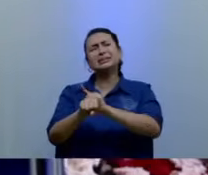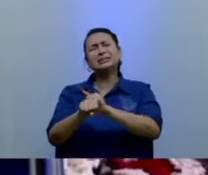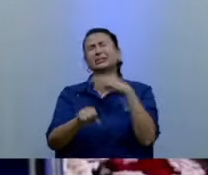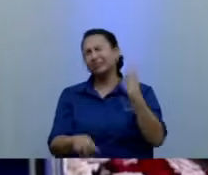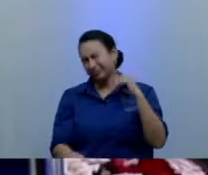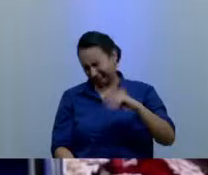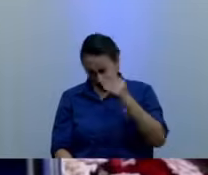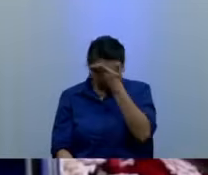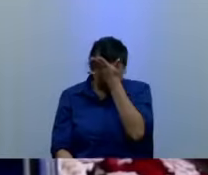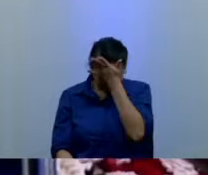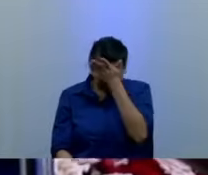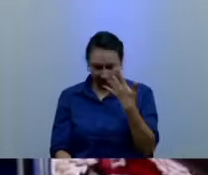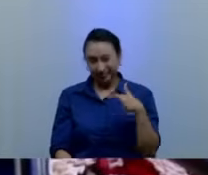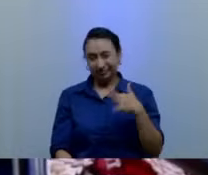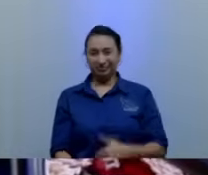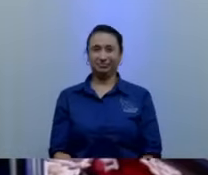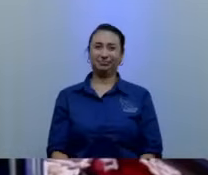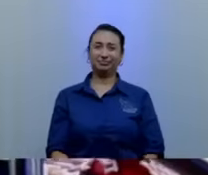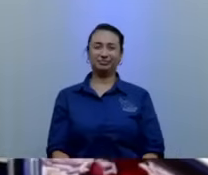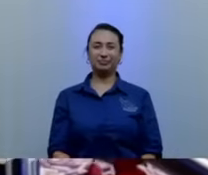quiero finalizar.